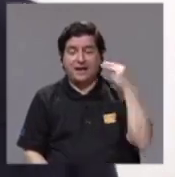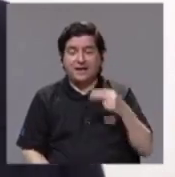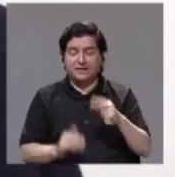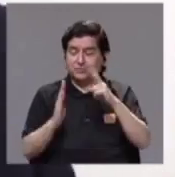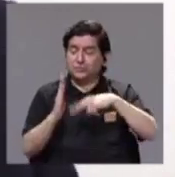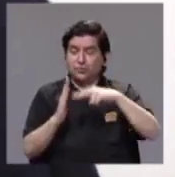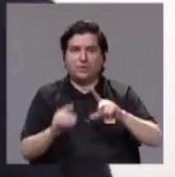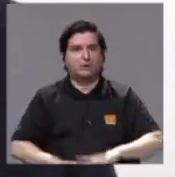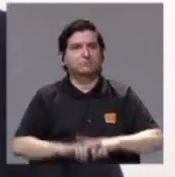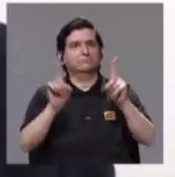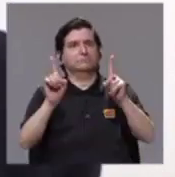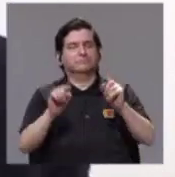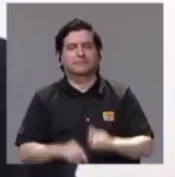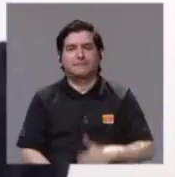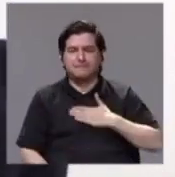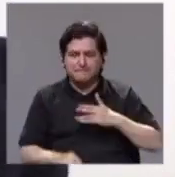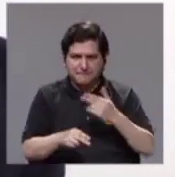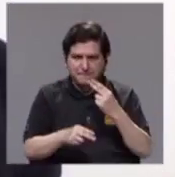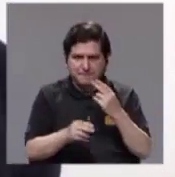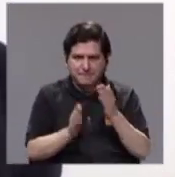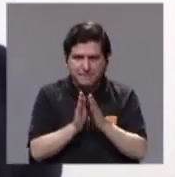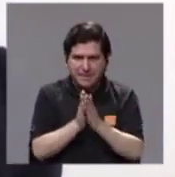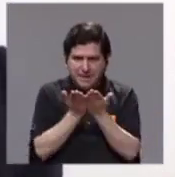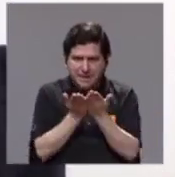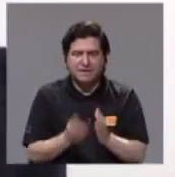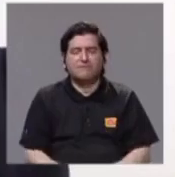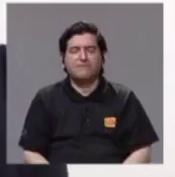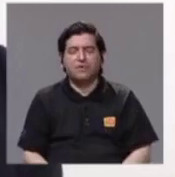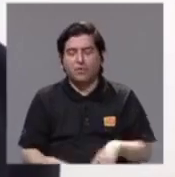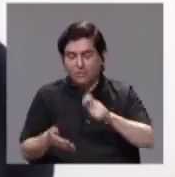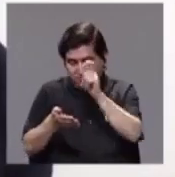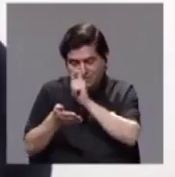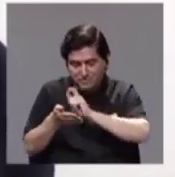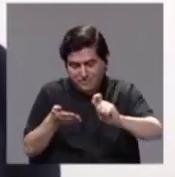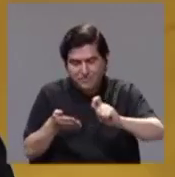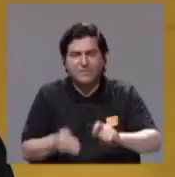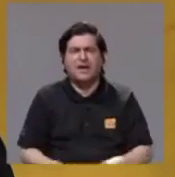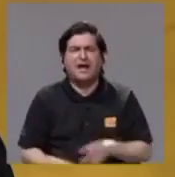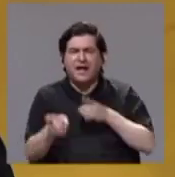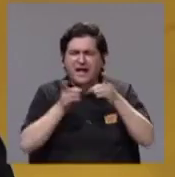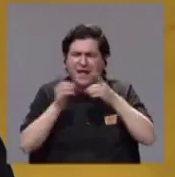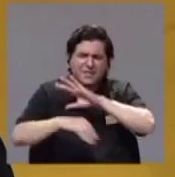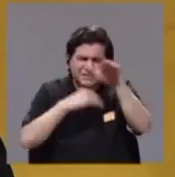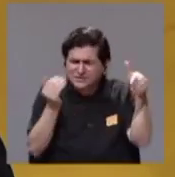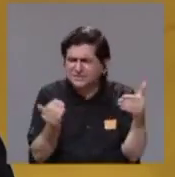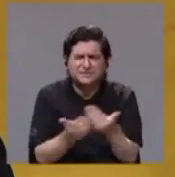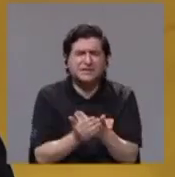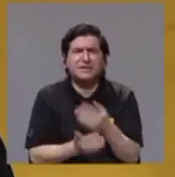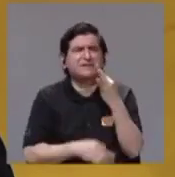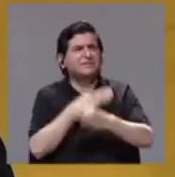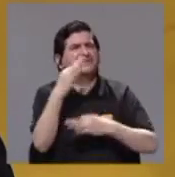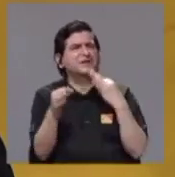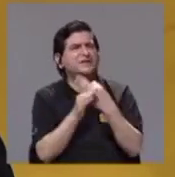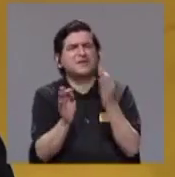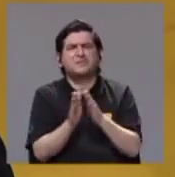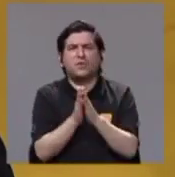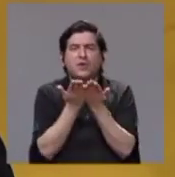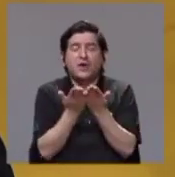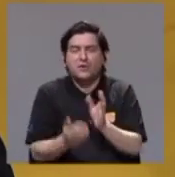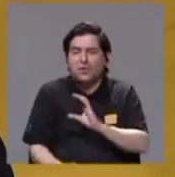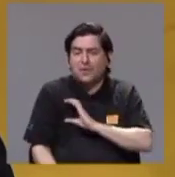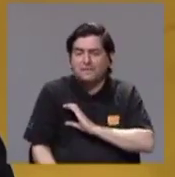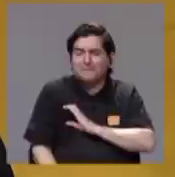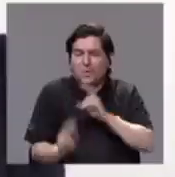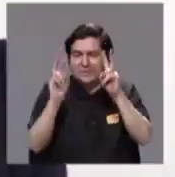es otra cosa. Y mi libro, que se llama hoy La Pluma, escribe todo eso. Es una especie de